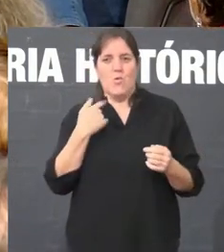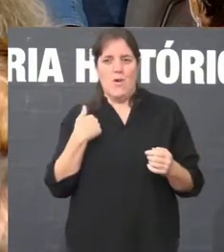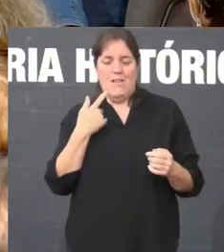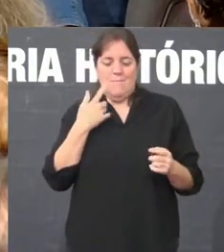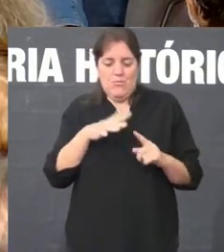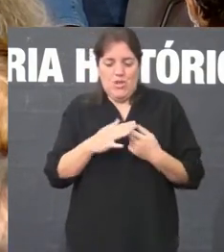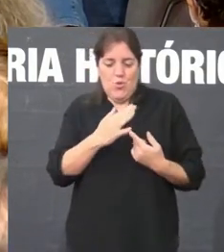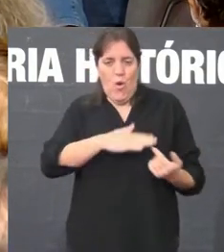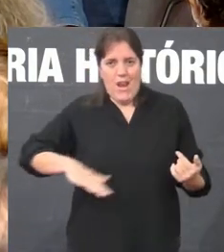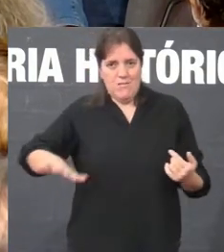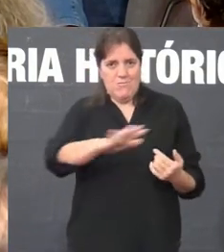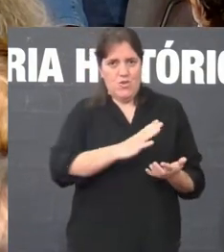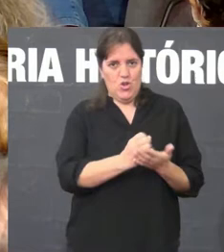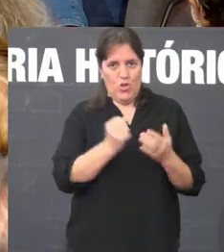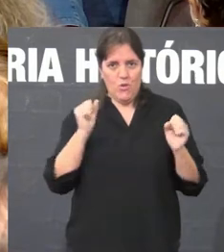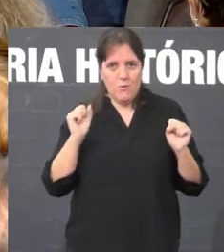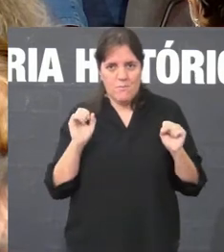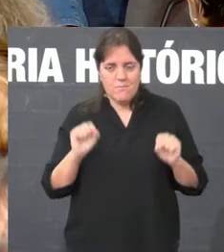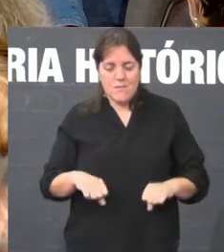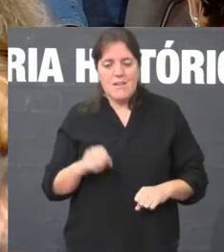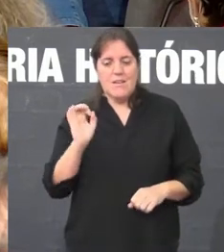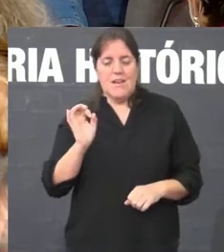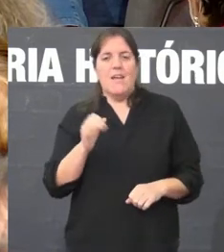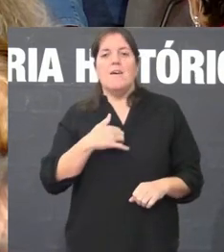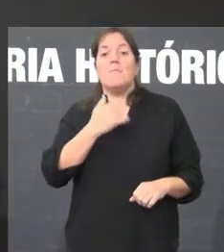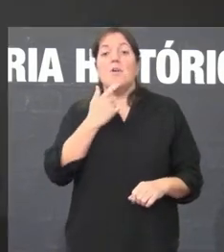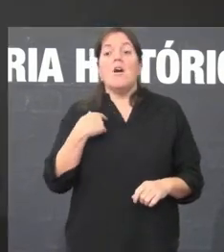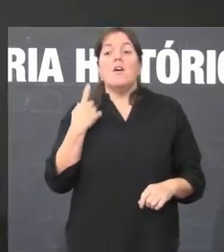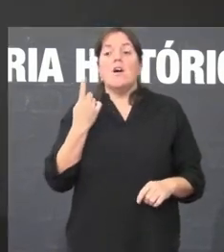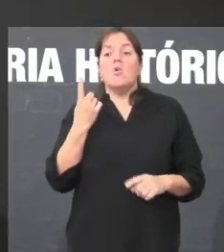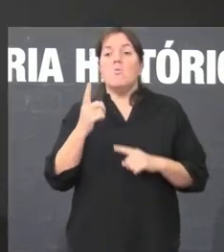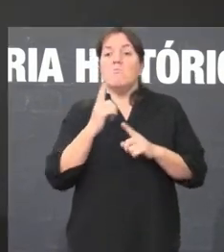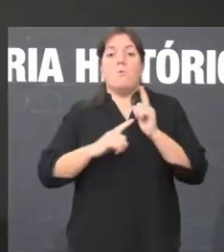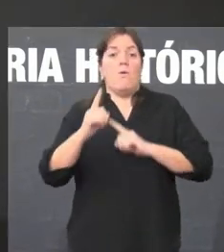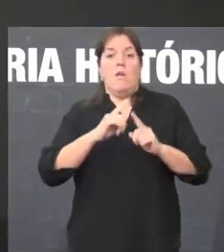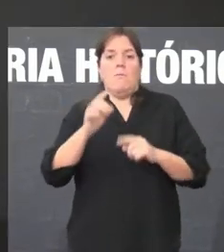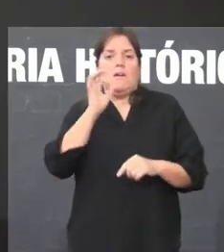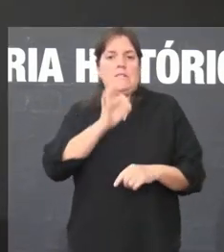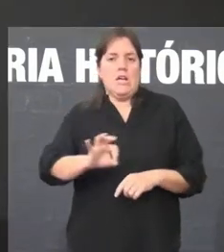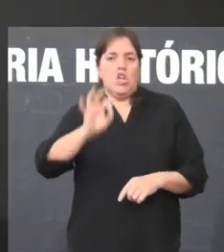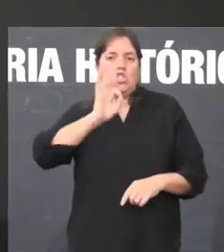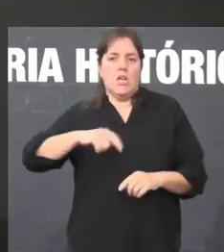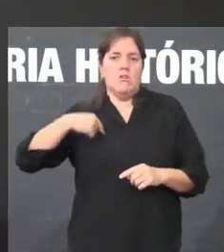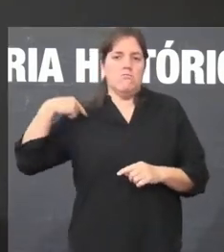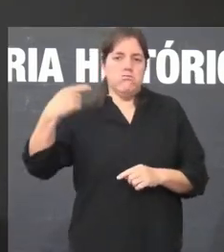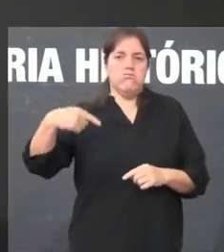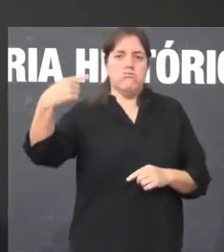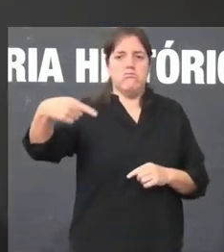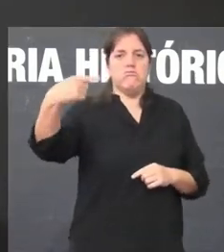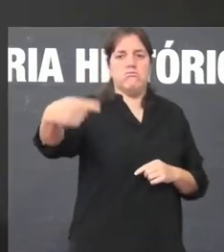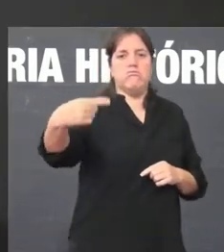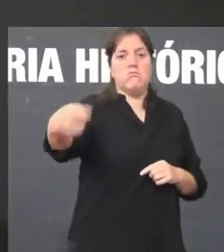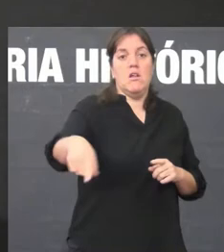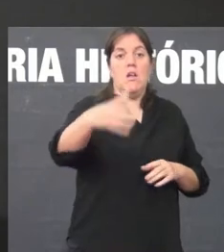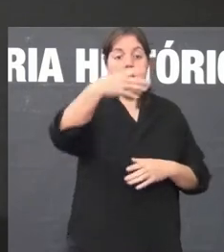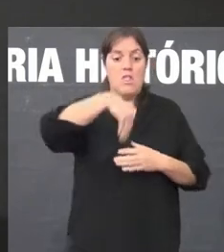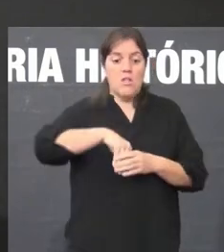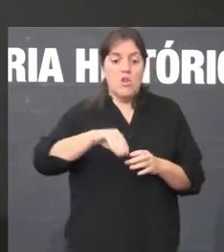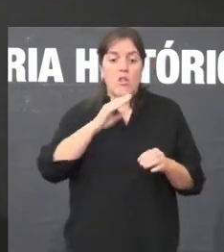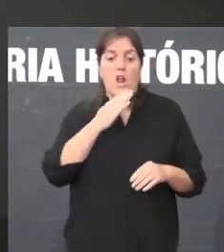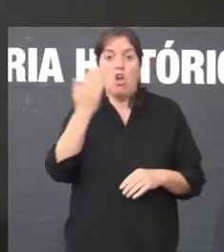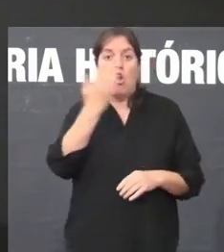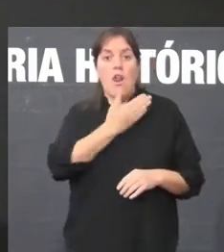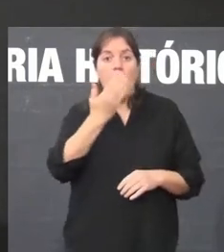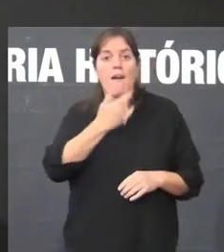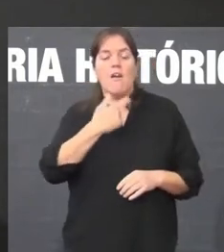Pero evidentemente tenemos un problema, y tenemos un problema que lo arrastramos de siglos, que ha sido exacerbado por la escuela, por una determinada visión de España,